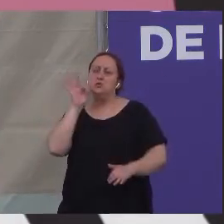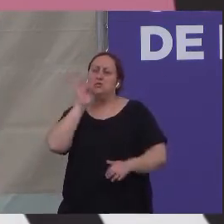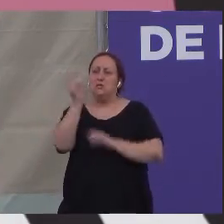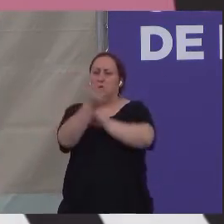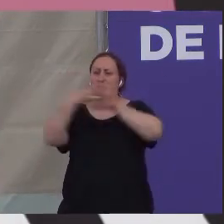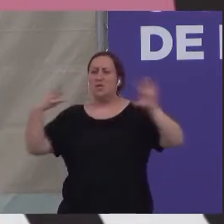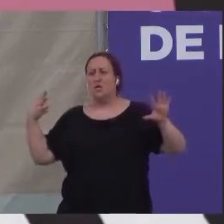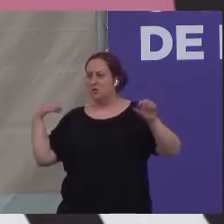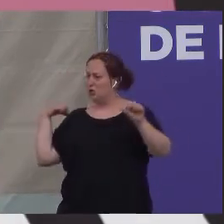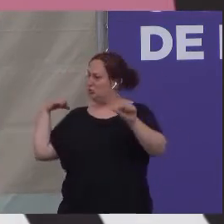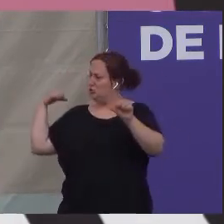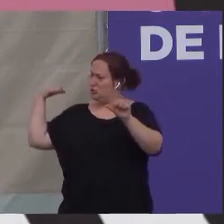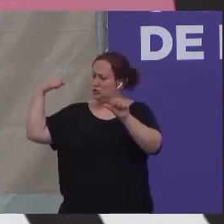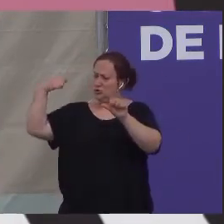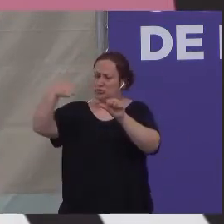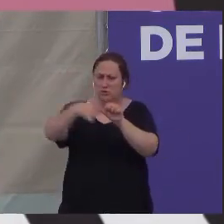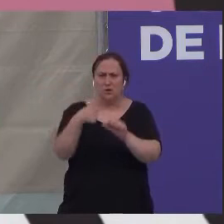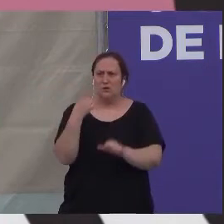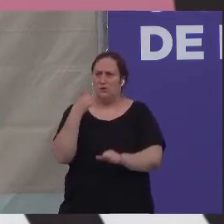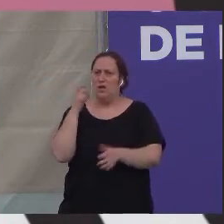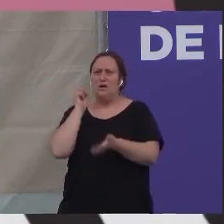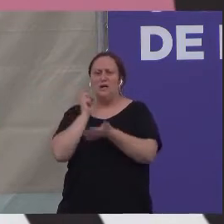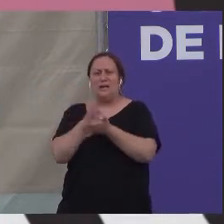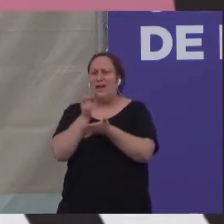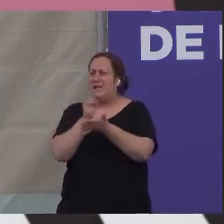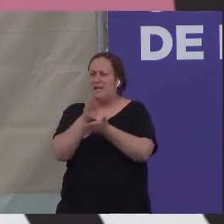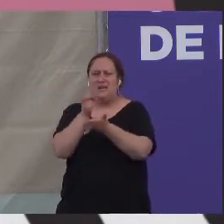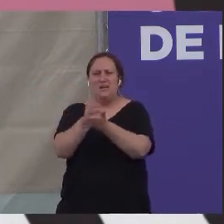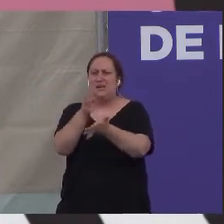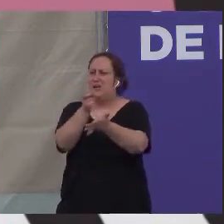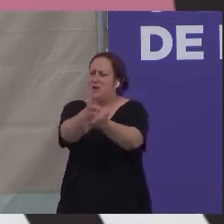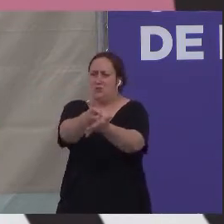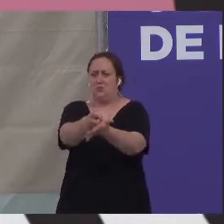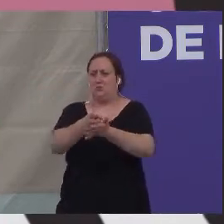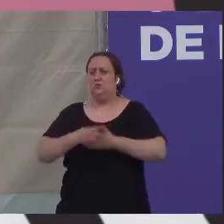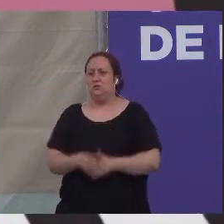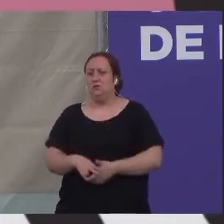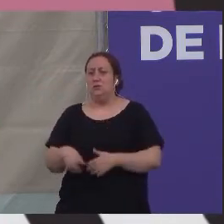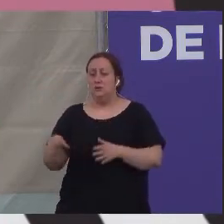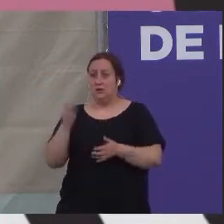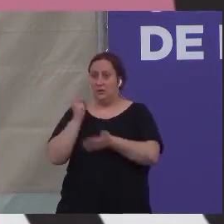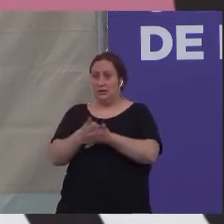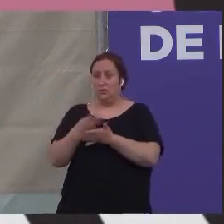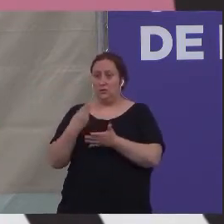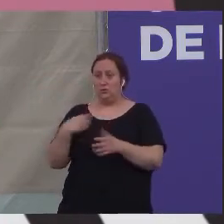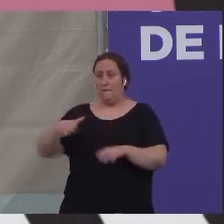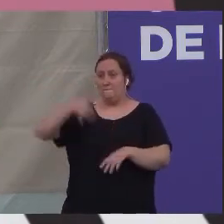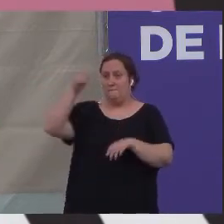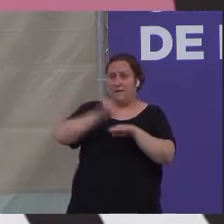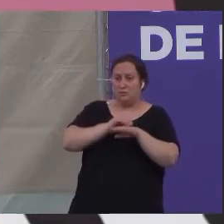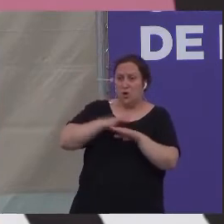esos todavía tienen muchísimos retos. Y son retos que desde Més Morat y Més